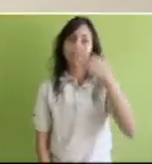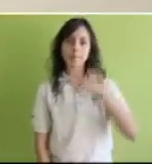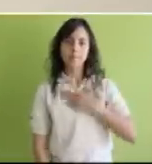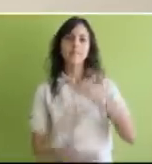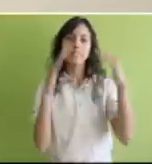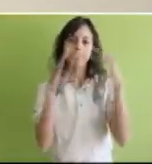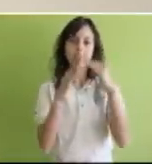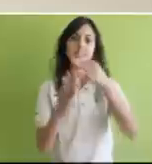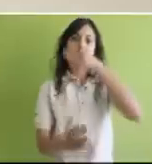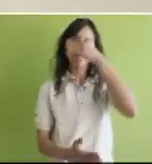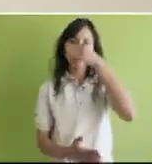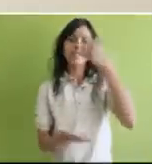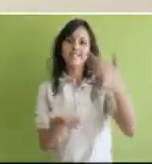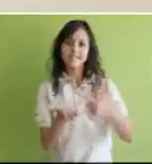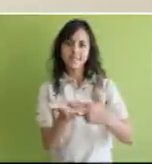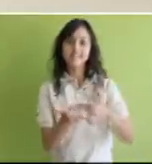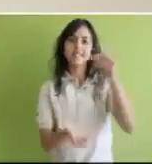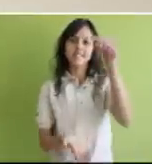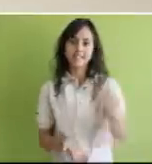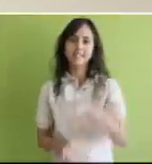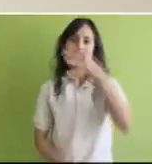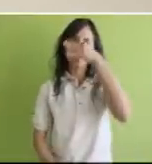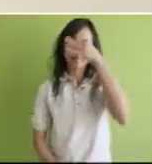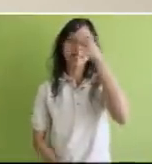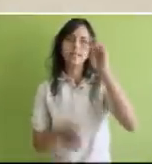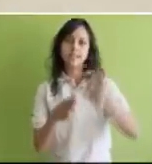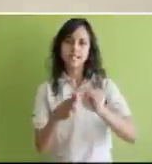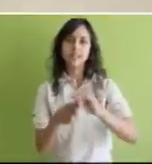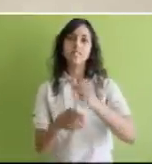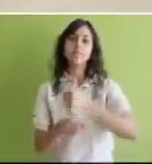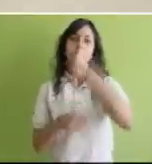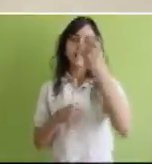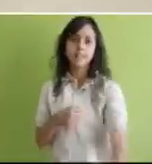las plantamos junto a los rosales y se mantienen muy sanos.